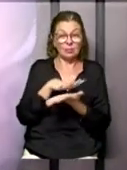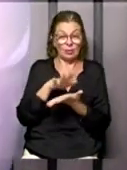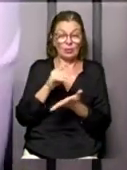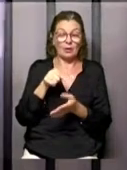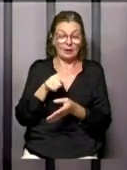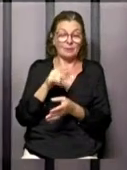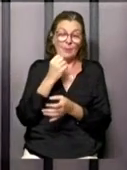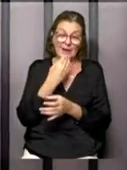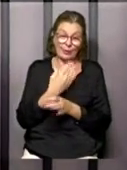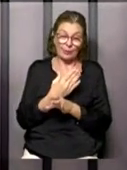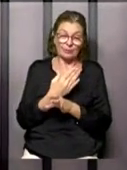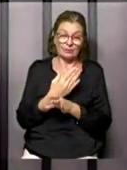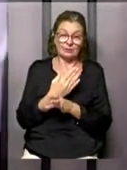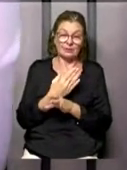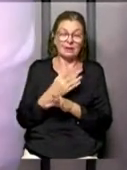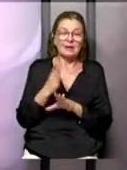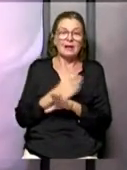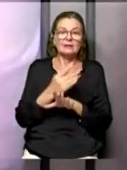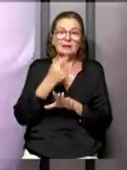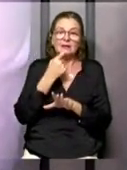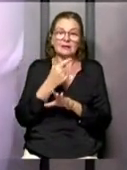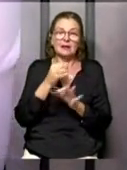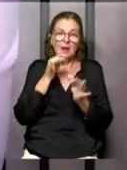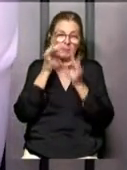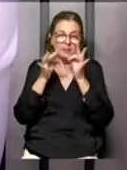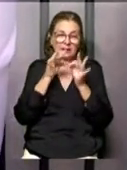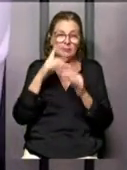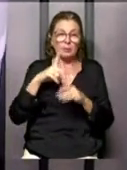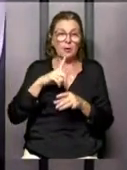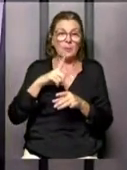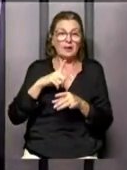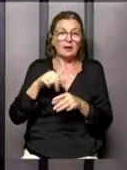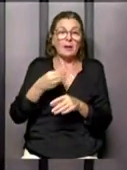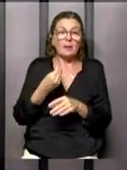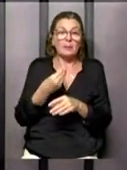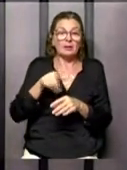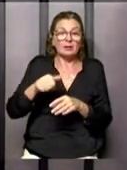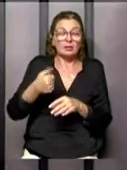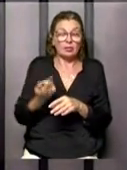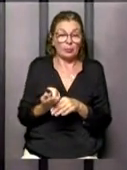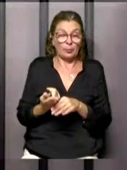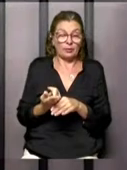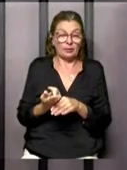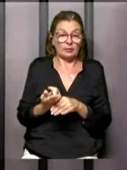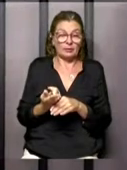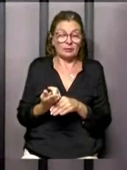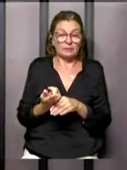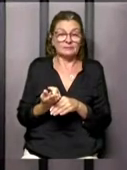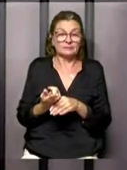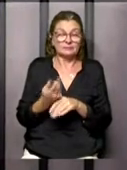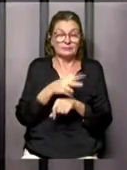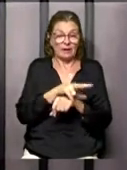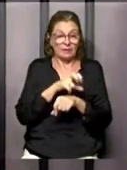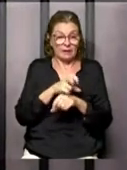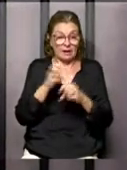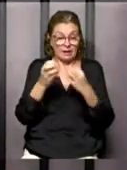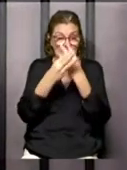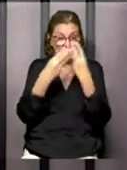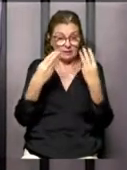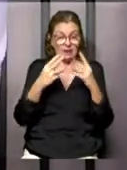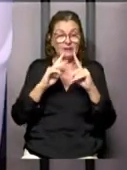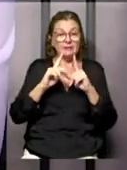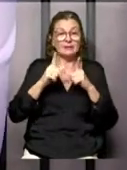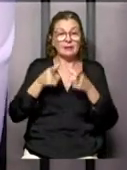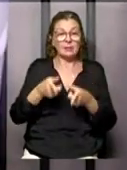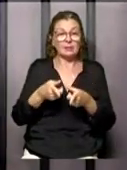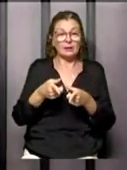definitiva, antes de pronunciarse, se esté a la espera de lo que pueda pasar, tanto en el trámite que sea ante la Fiscalía General de la Nación como el trámite